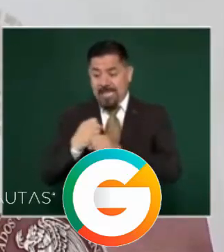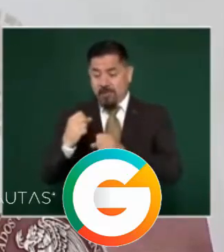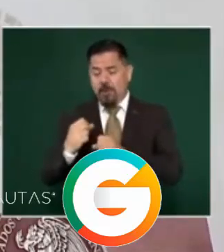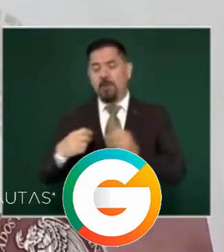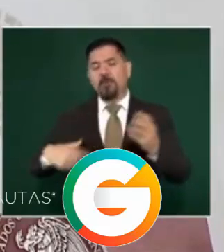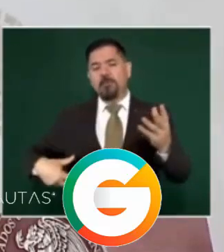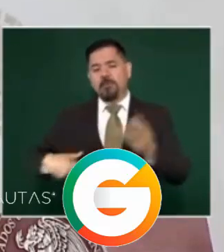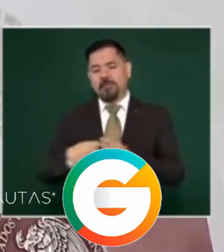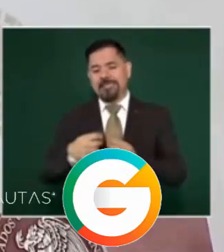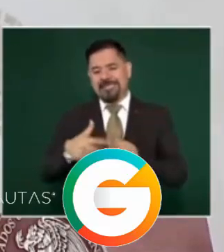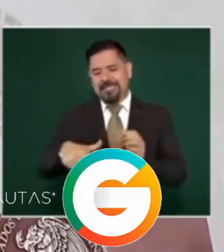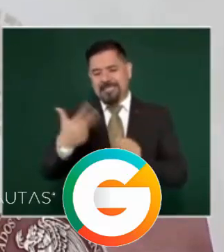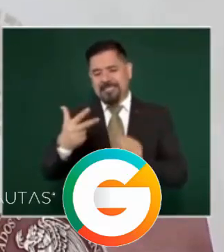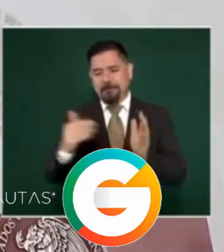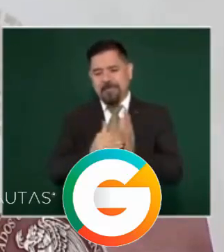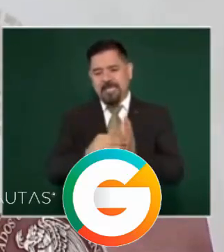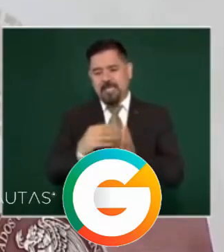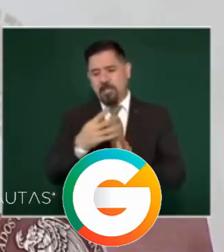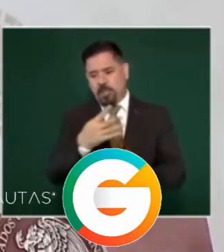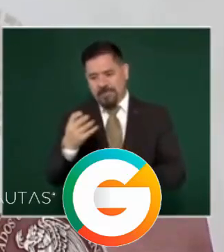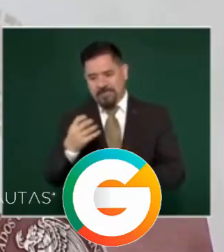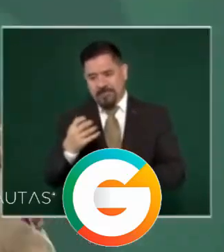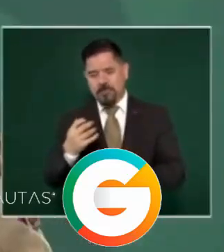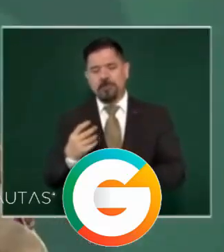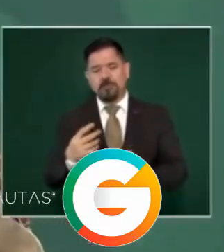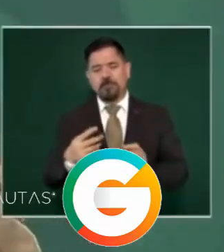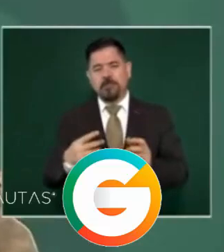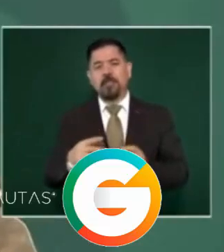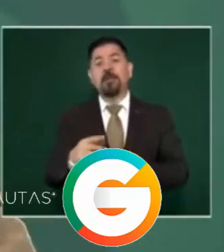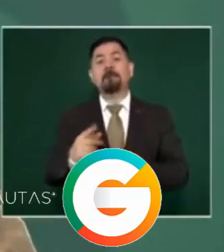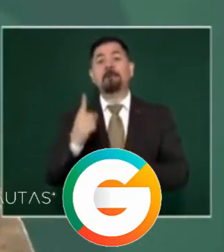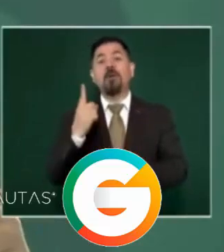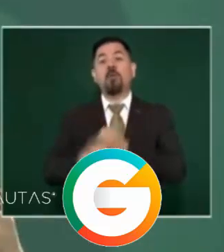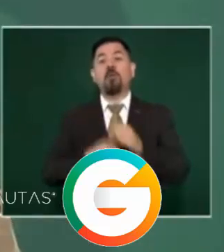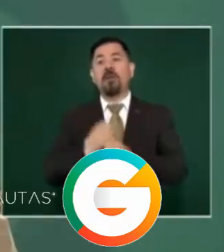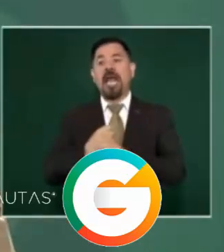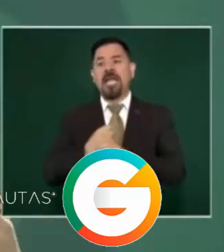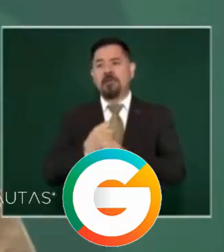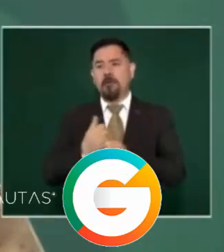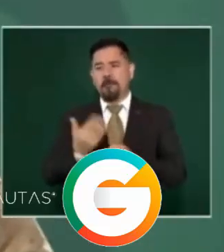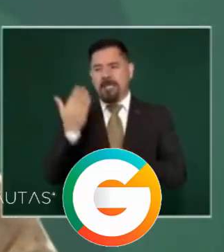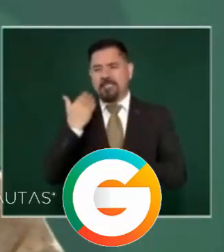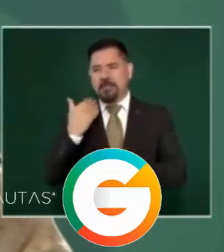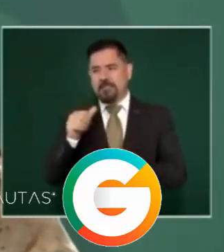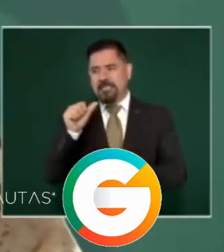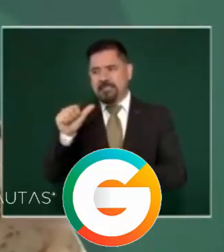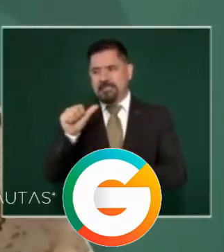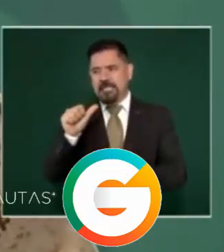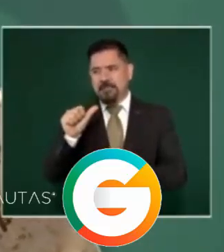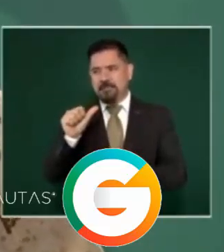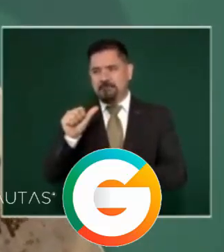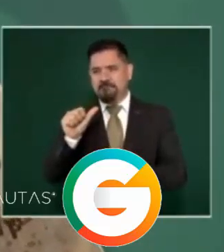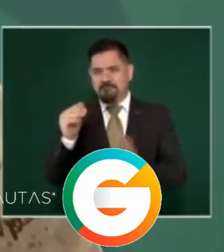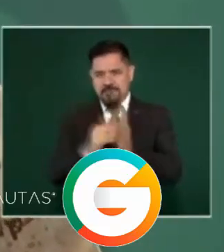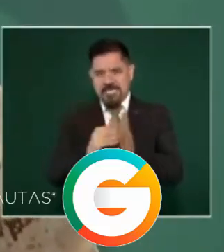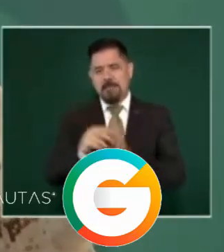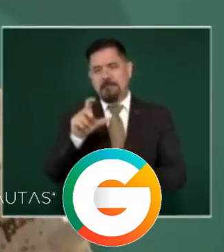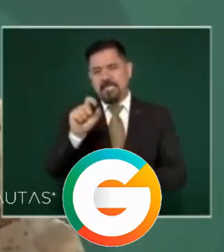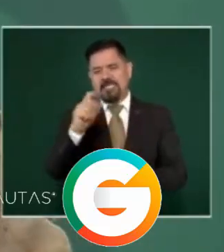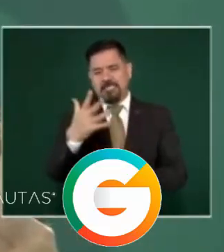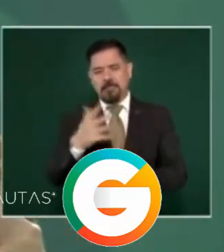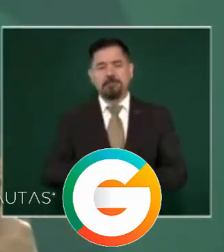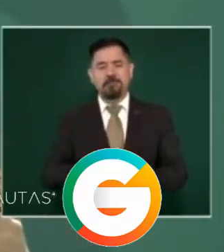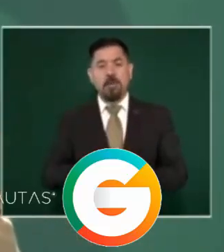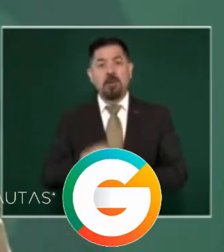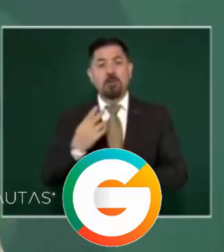13,910 delitos. Y el año pasado tuvieron 16,025 delitos de alto impacto. En homicidios